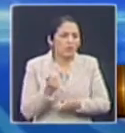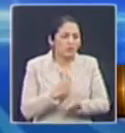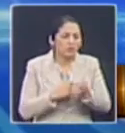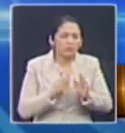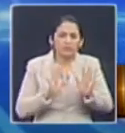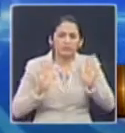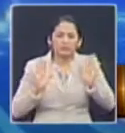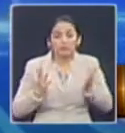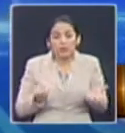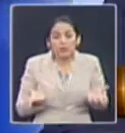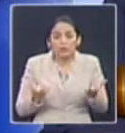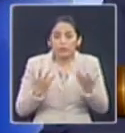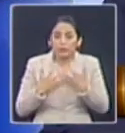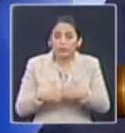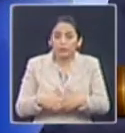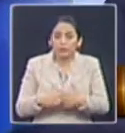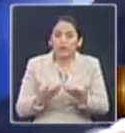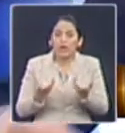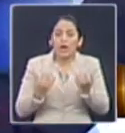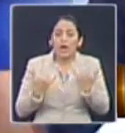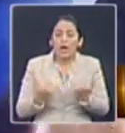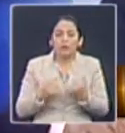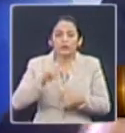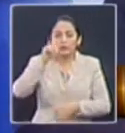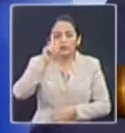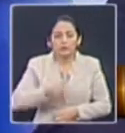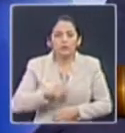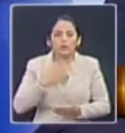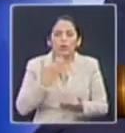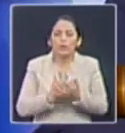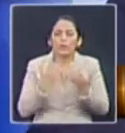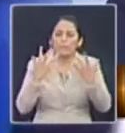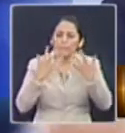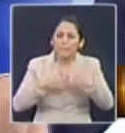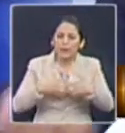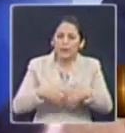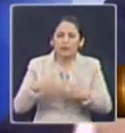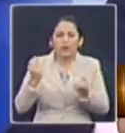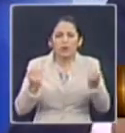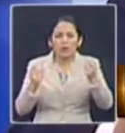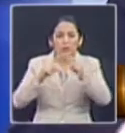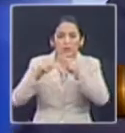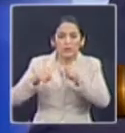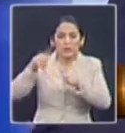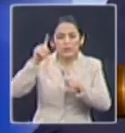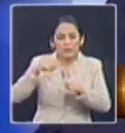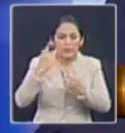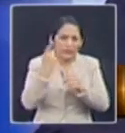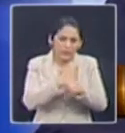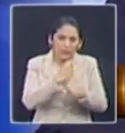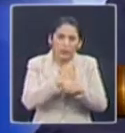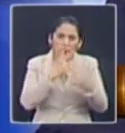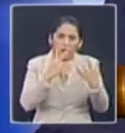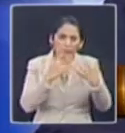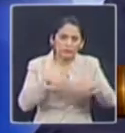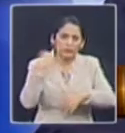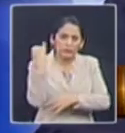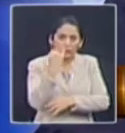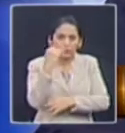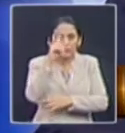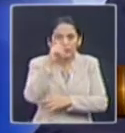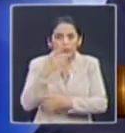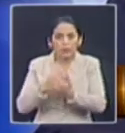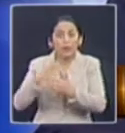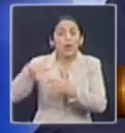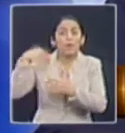encarece en este caso la maquinaria que también se necesita para la producción, y obviamente pues todo esto va generando ciertos problemas a la